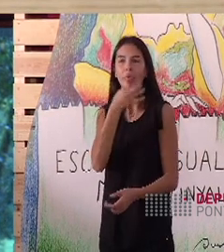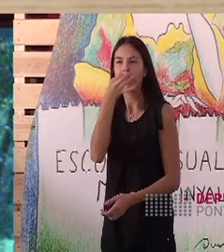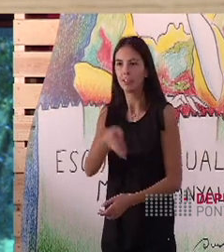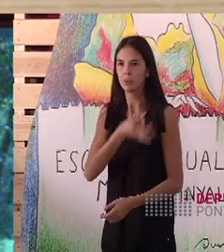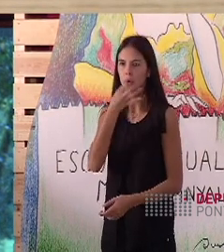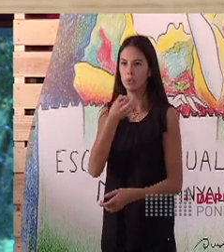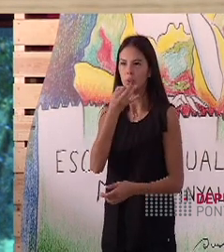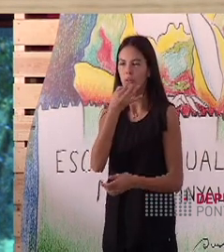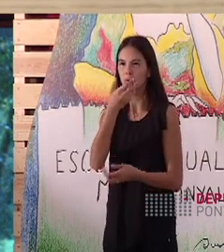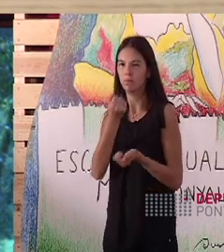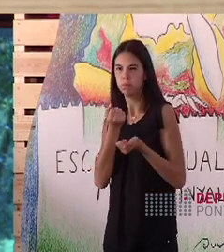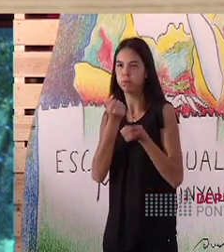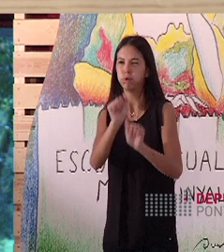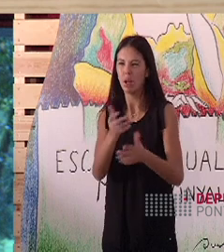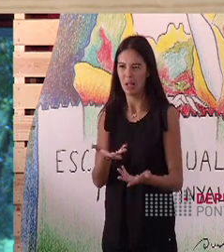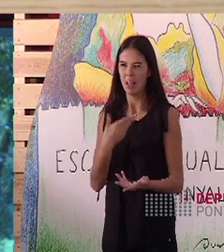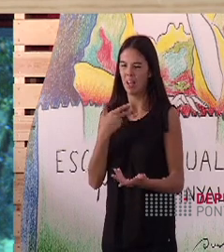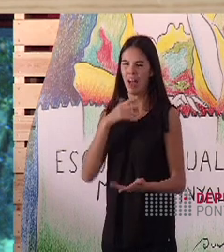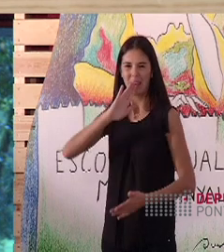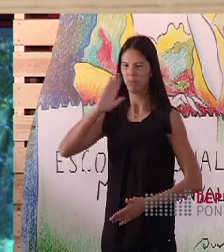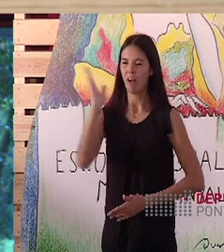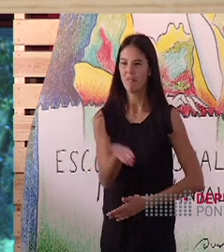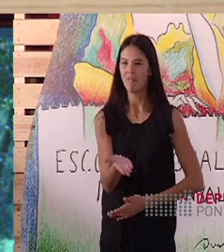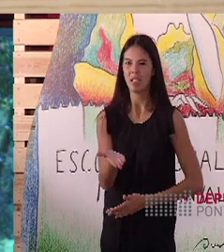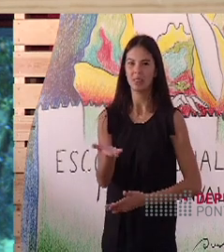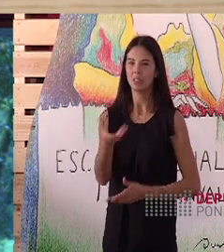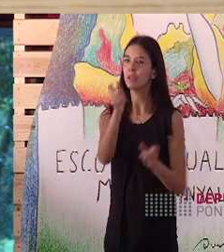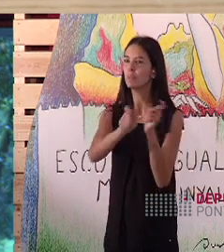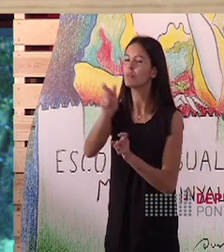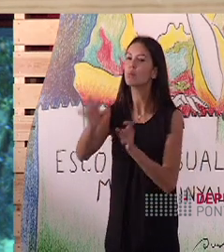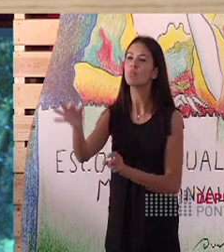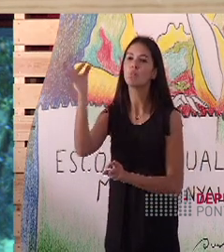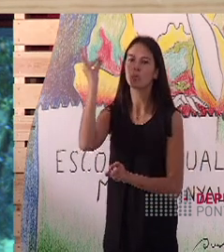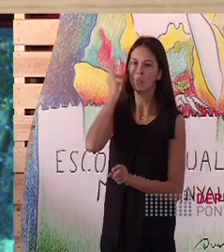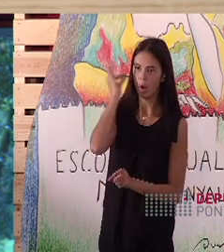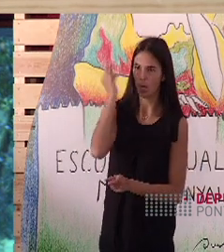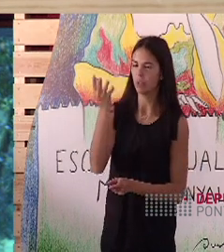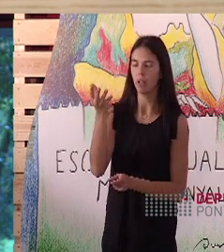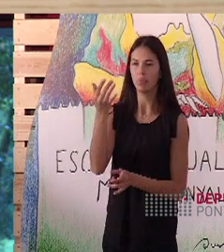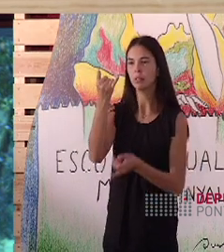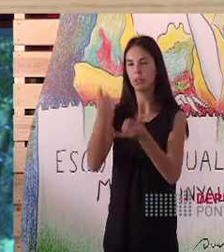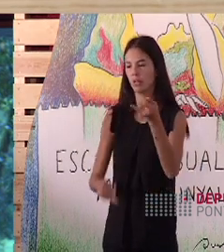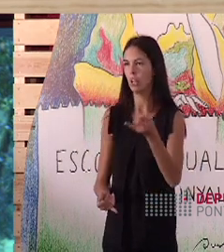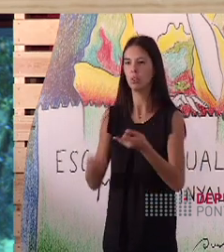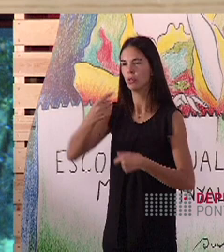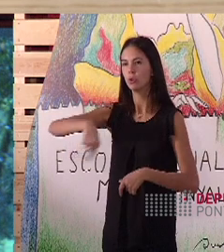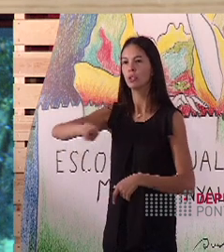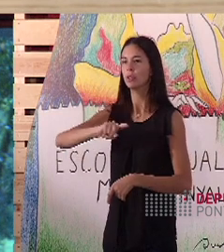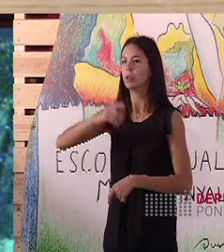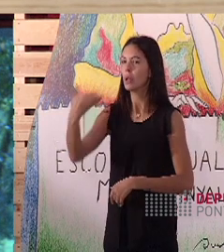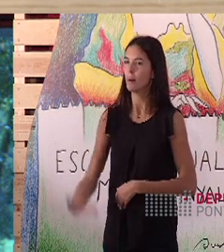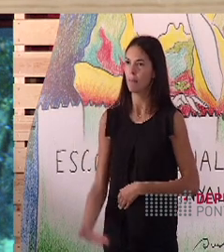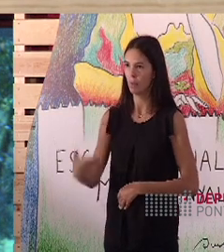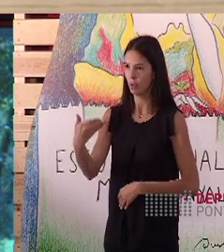que atacan directamente, brutalmente as mulleres, é preciso que